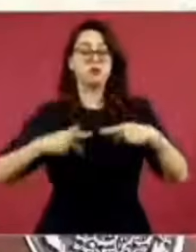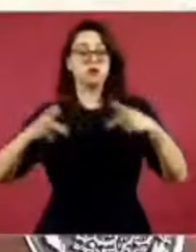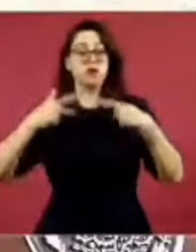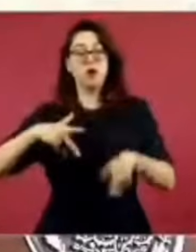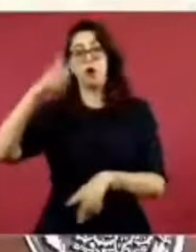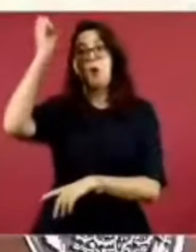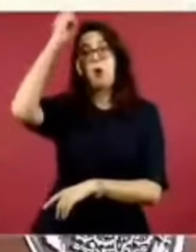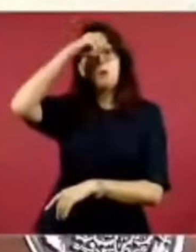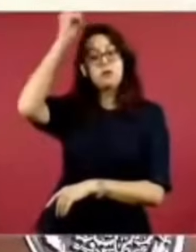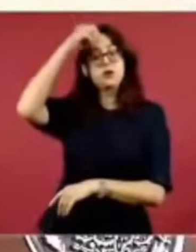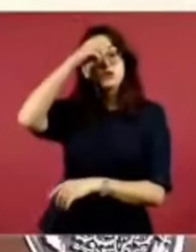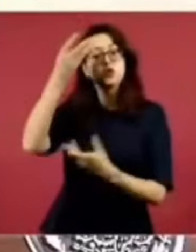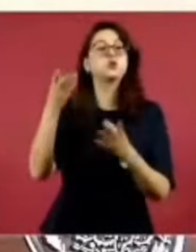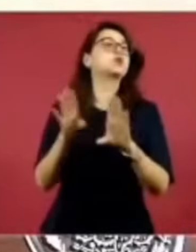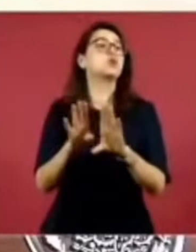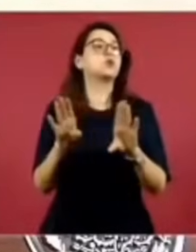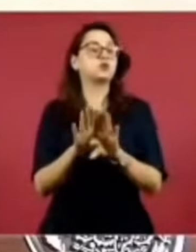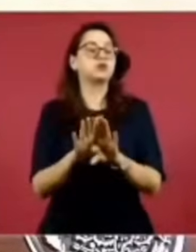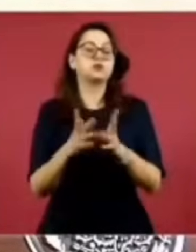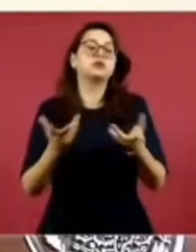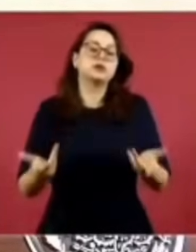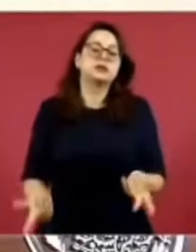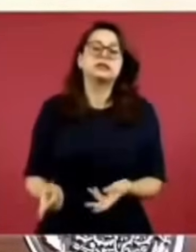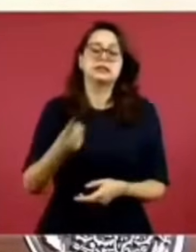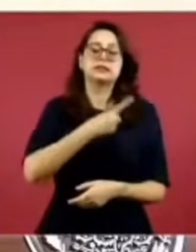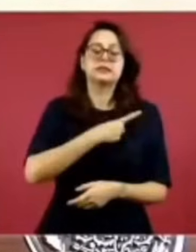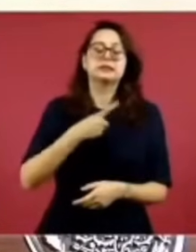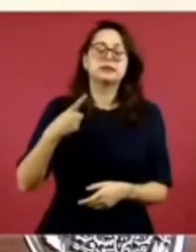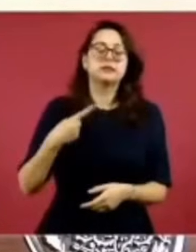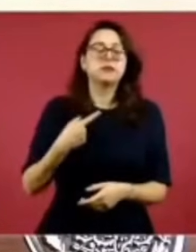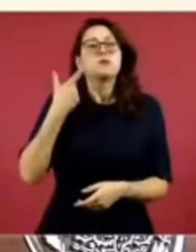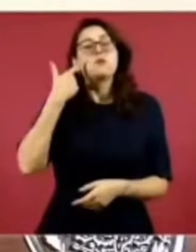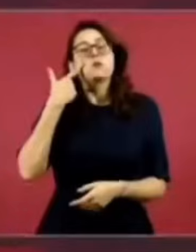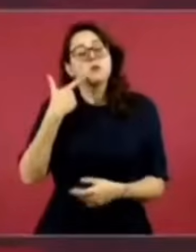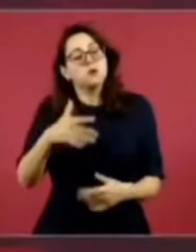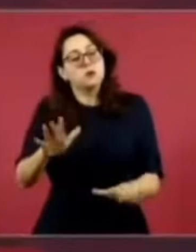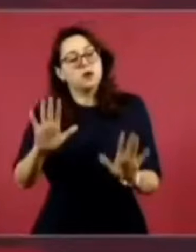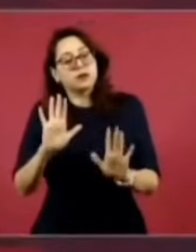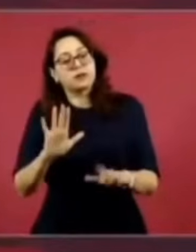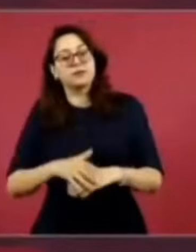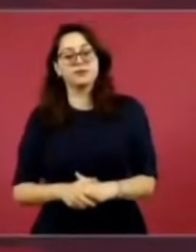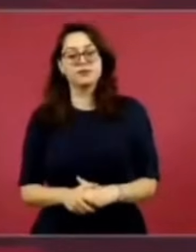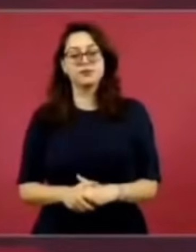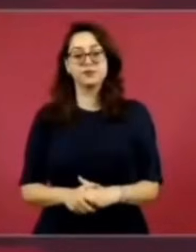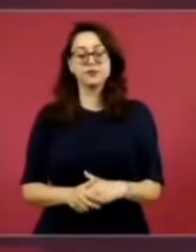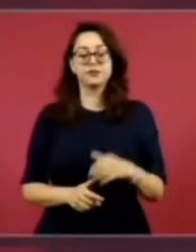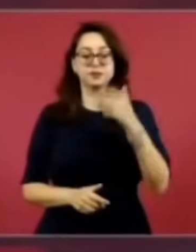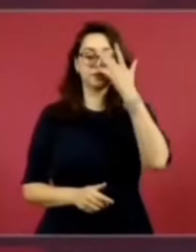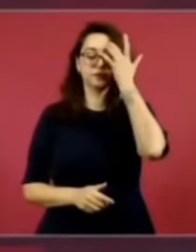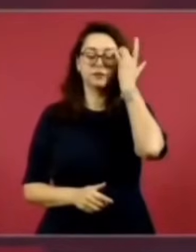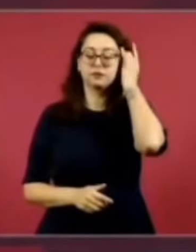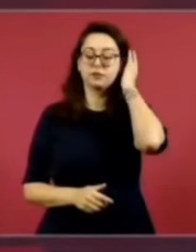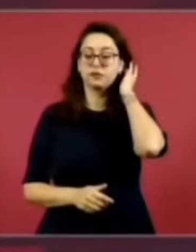porque para que se elija a los jueces, a los magistrados, a los ministros, ¿qué hace falta?